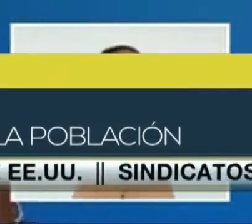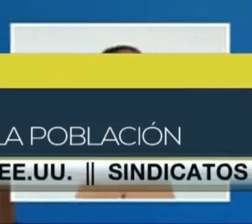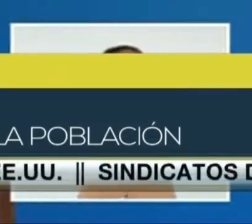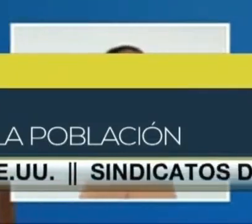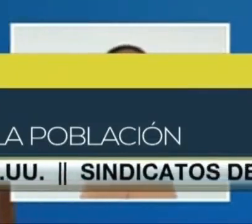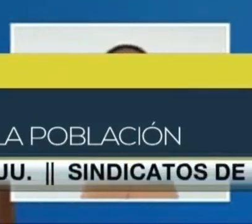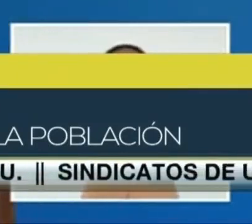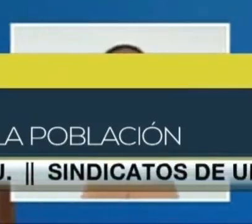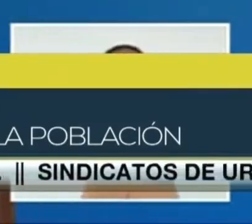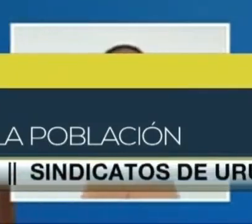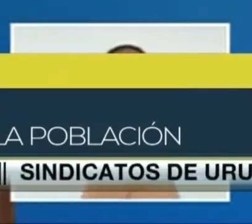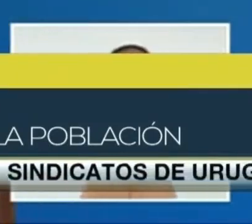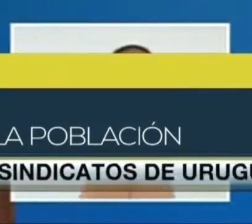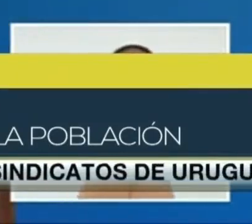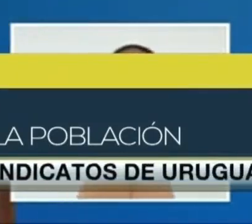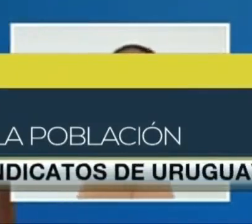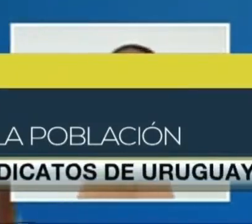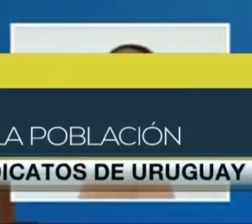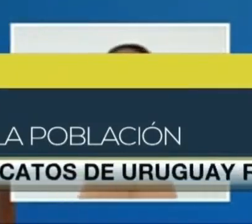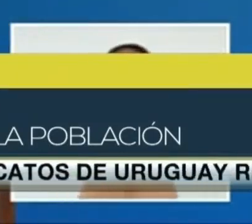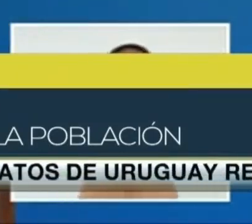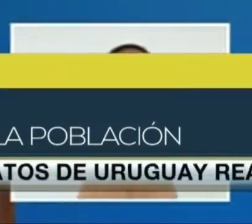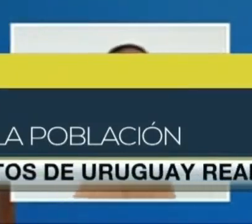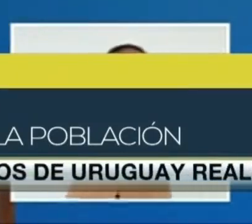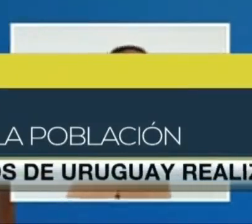razón de inestabilidad,